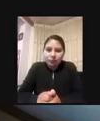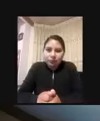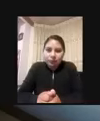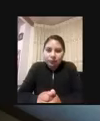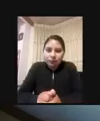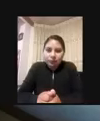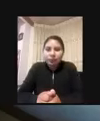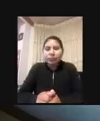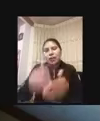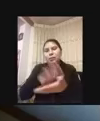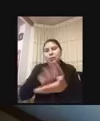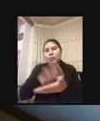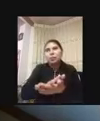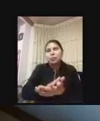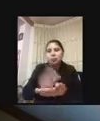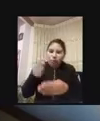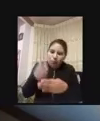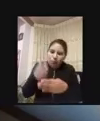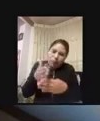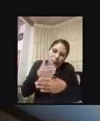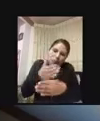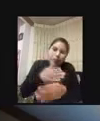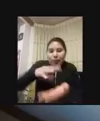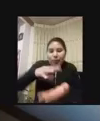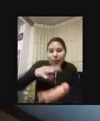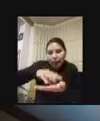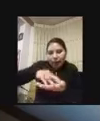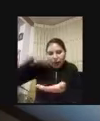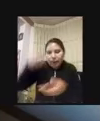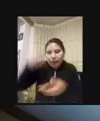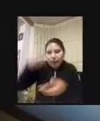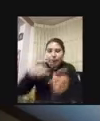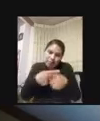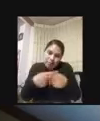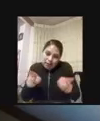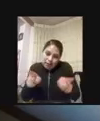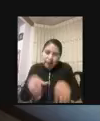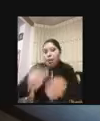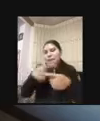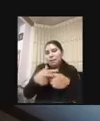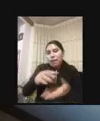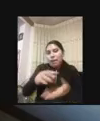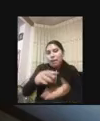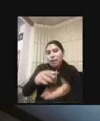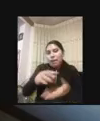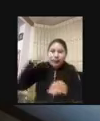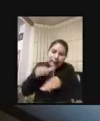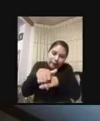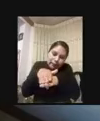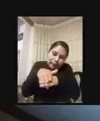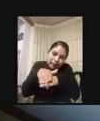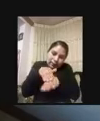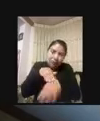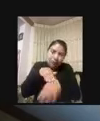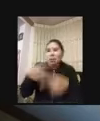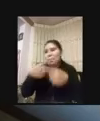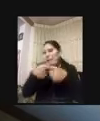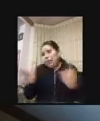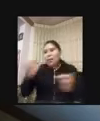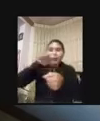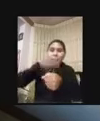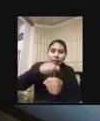Porque como ellos aprenden de una manera lenta, entonces hay que tener mucha paciencia. Pero el trabajo tiene que ser continuo, tiene que ser